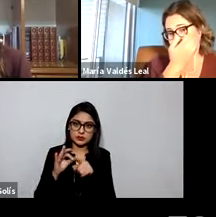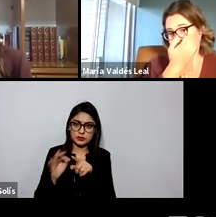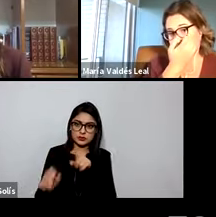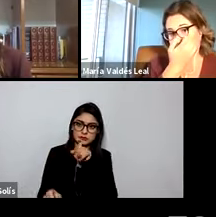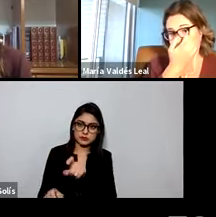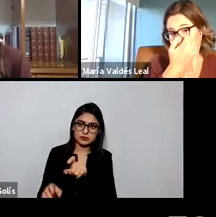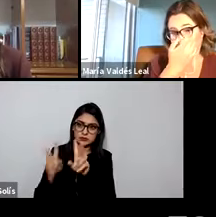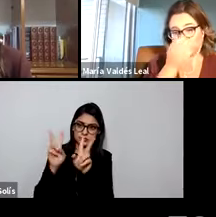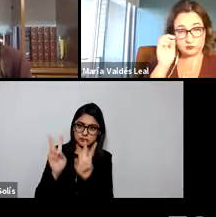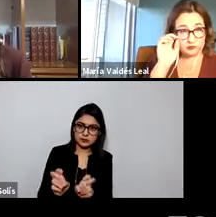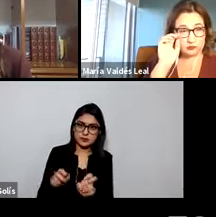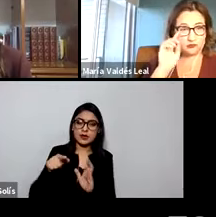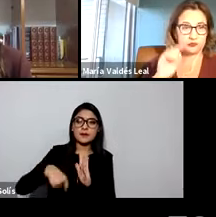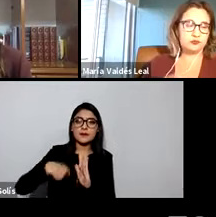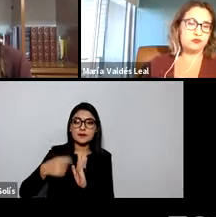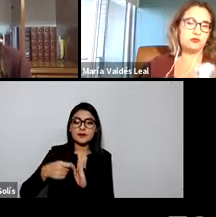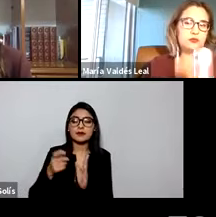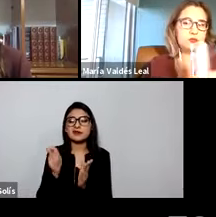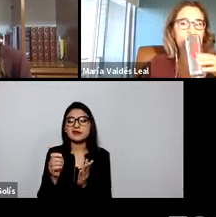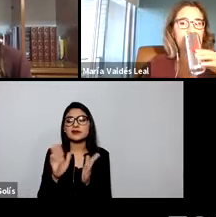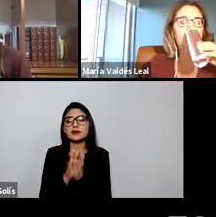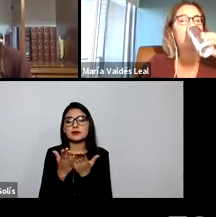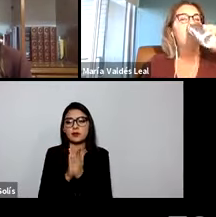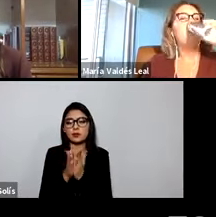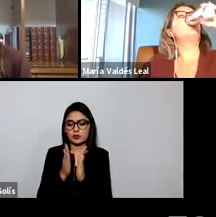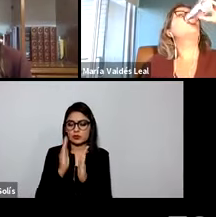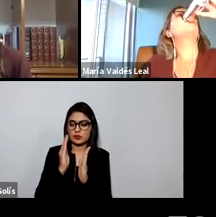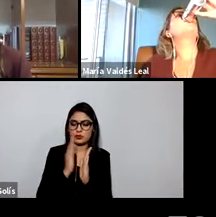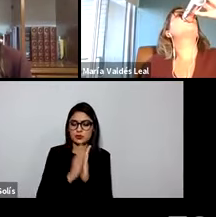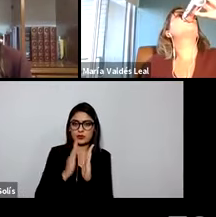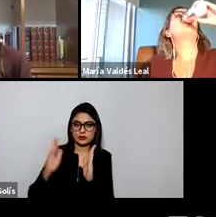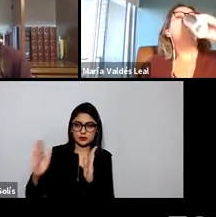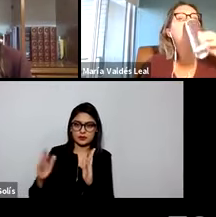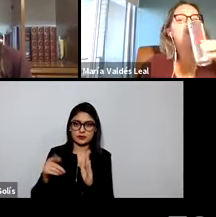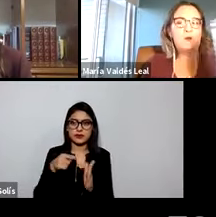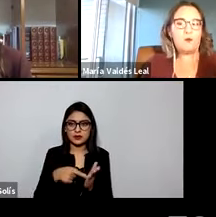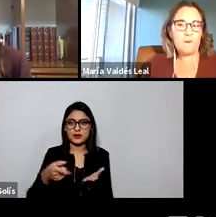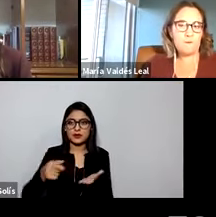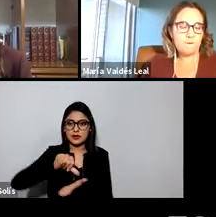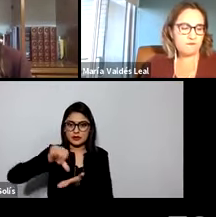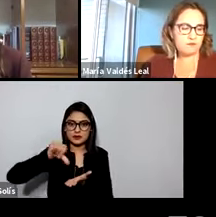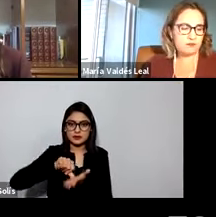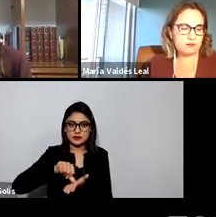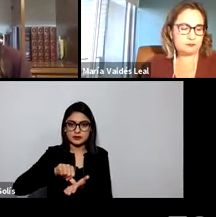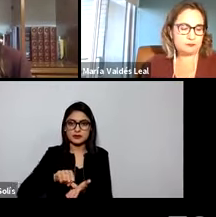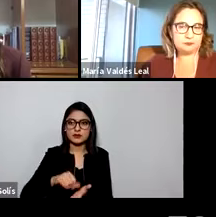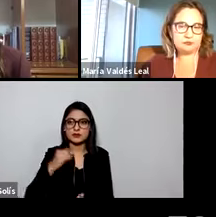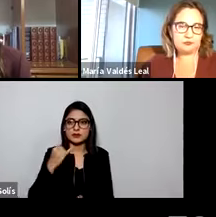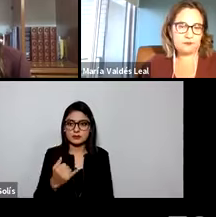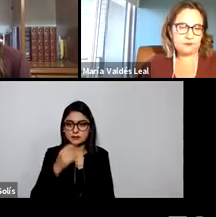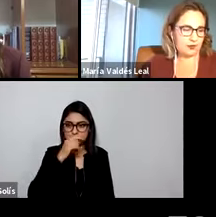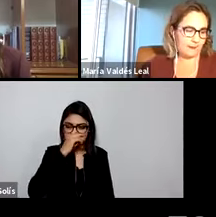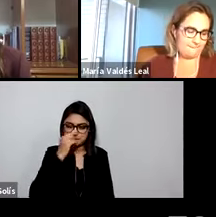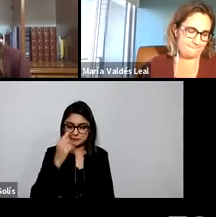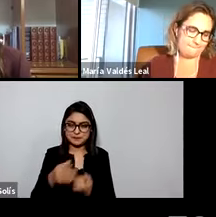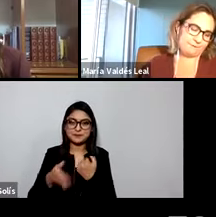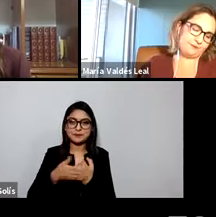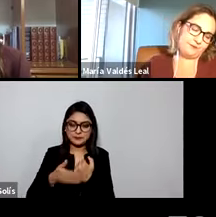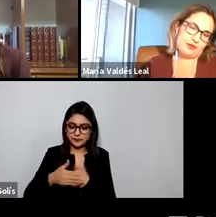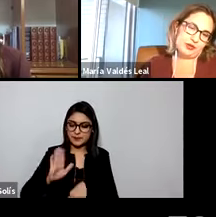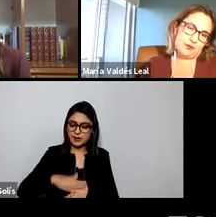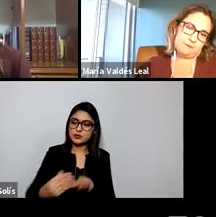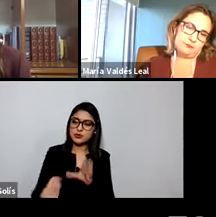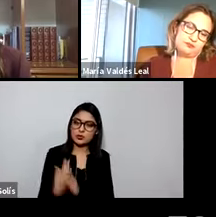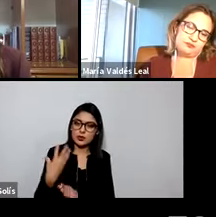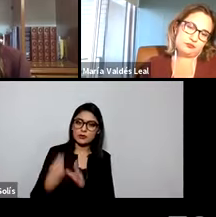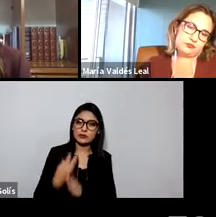solo sino todos los cuadernos de jurisprudencia del centro, y donde van a estar todos los cuadernos que